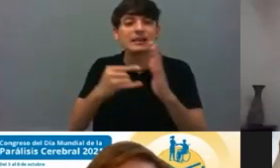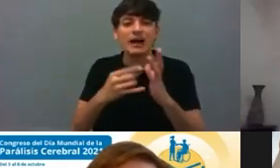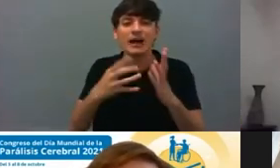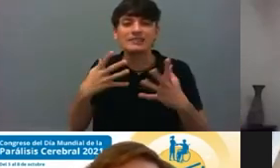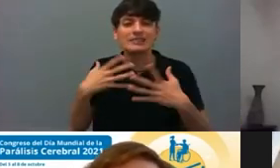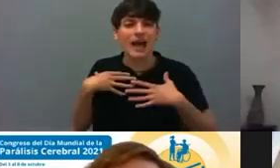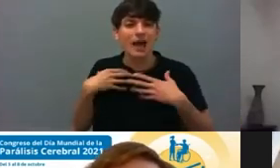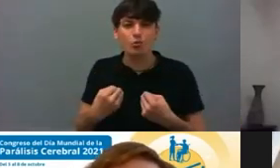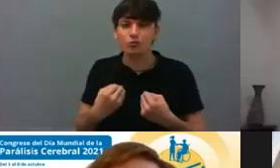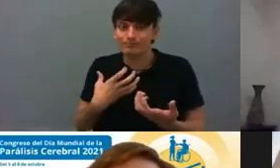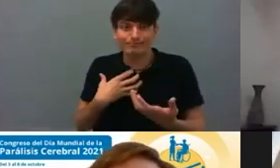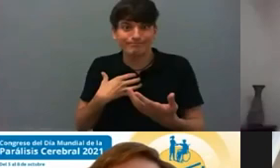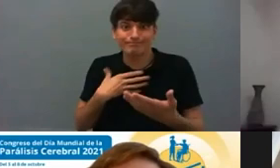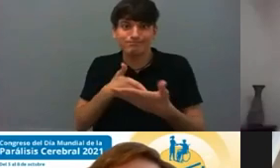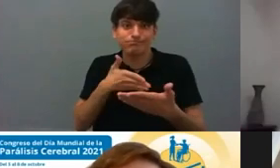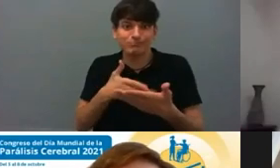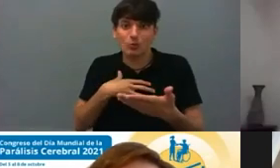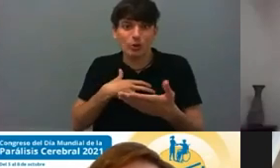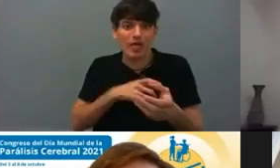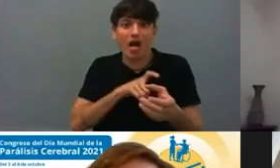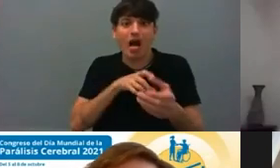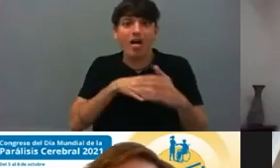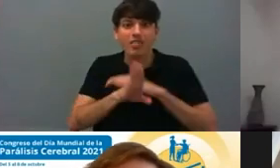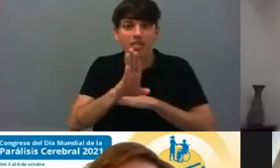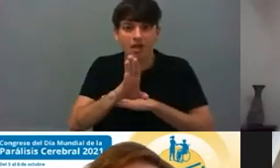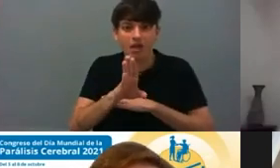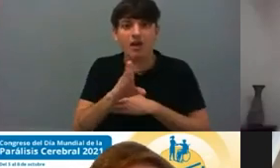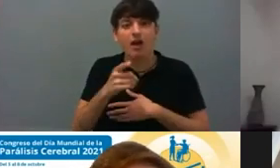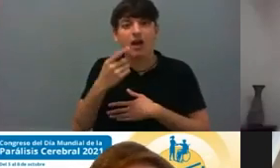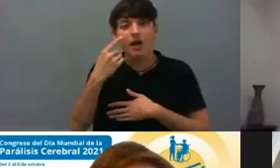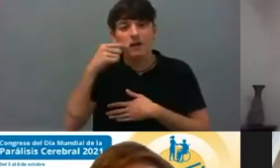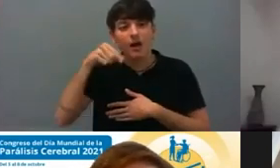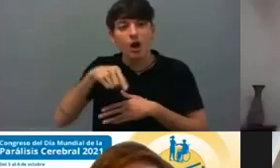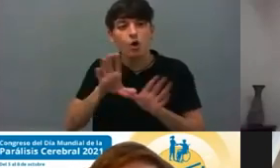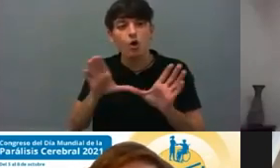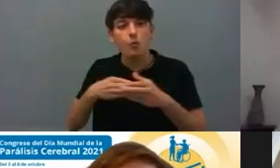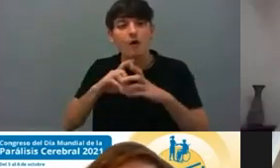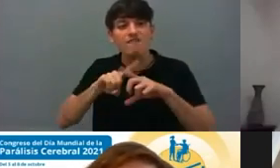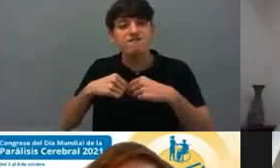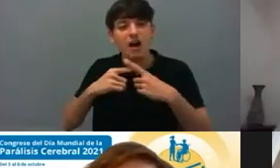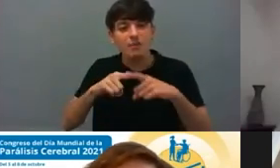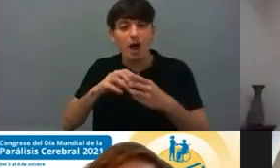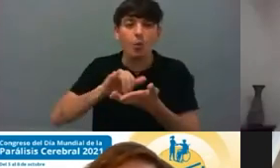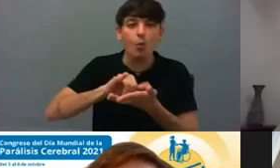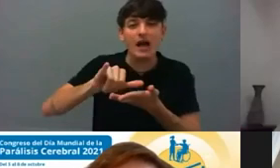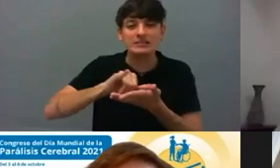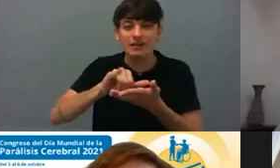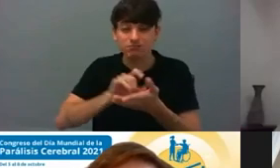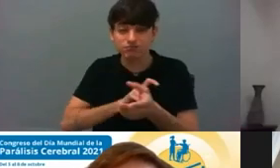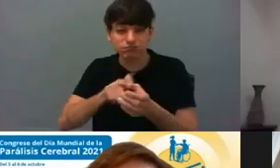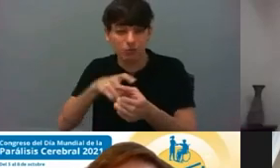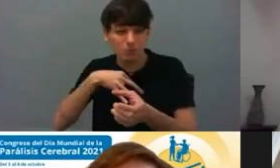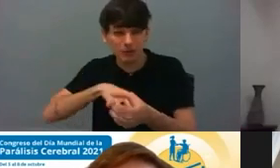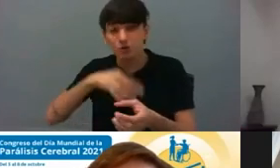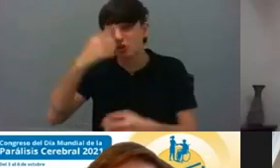Quería preguntarles qué posibilidades hay de formar parte de este grupo de familias vía WhatsApp. Sé que sería